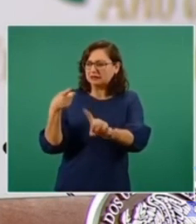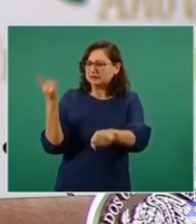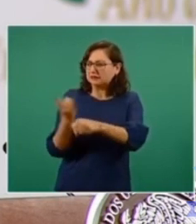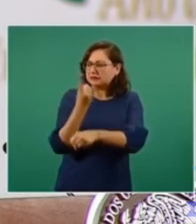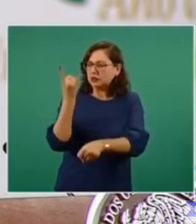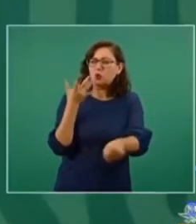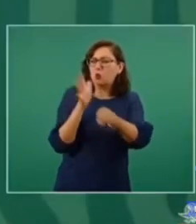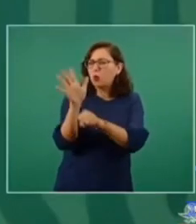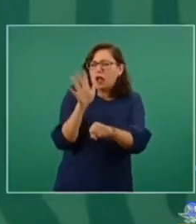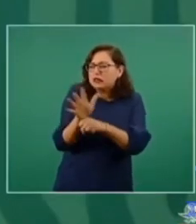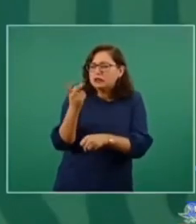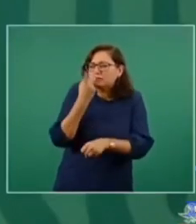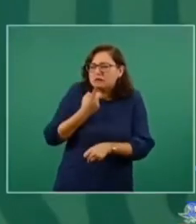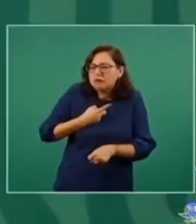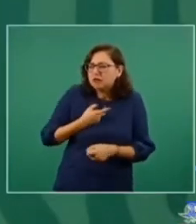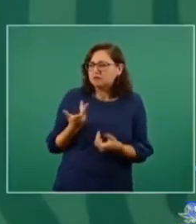incumpliendo, en qué